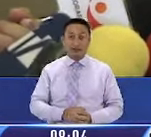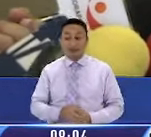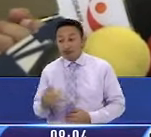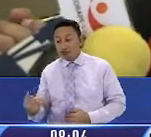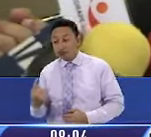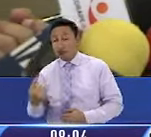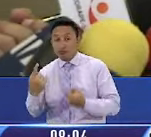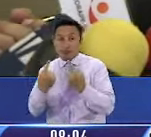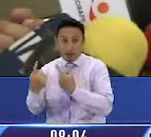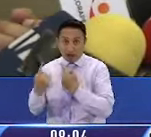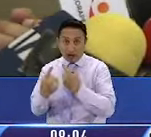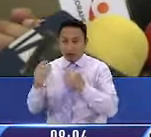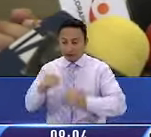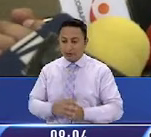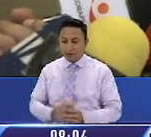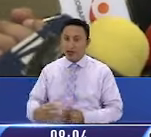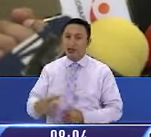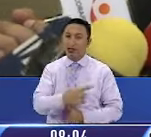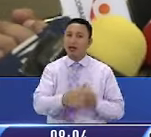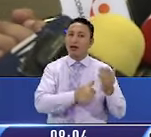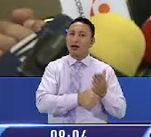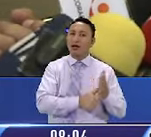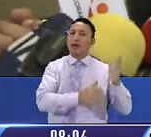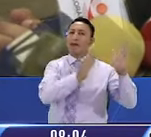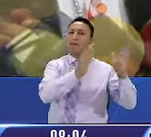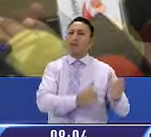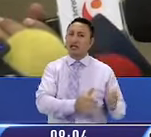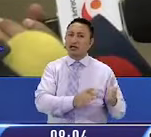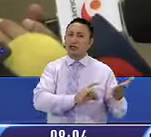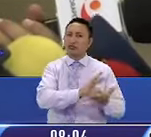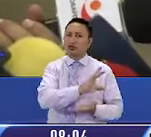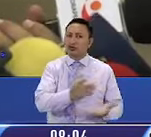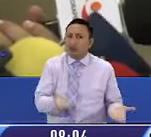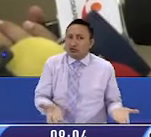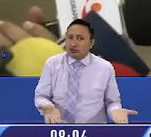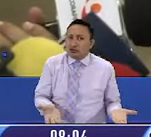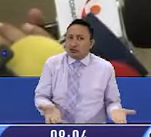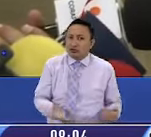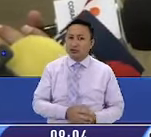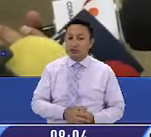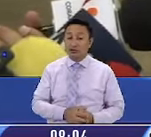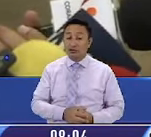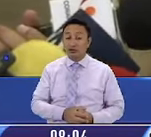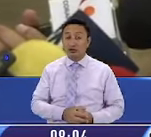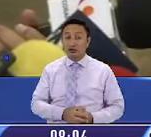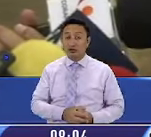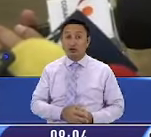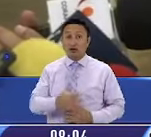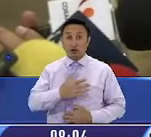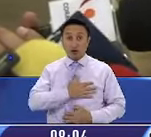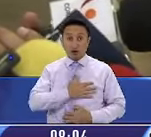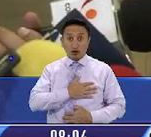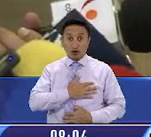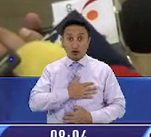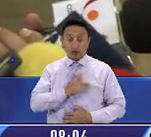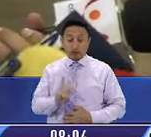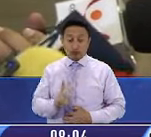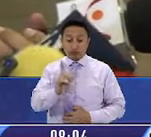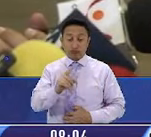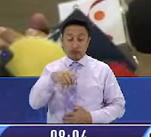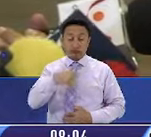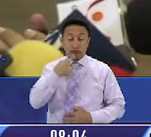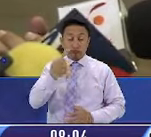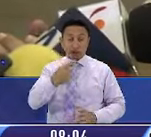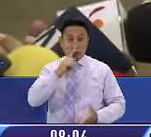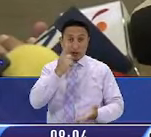un diálogo, pero por el otro bajarse a los ministros del presidente Daniel Noboa. Pero cuando la jefa de bancada de gobierno hace una intervención diciendo